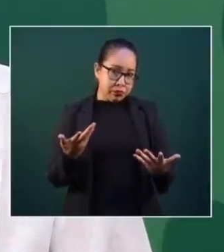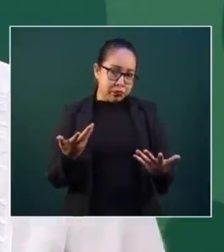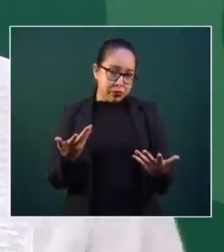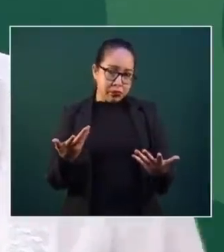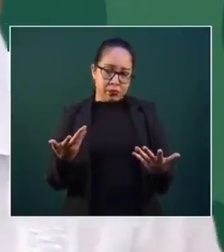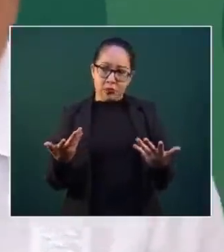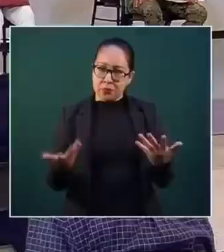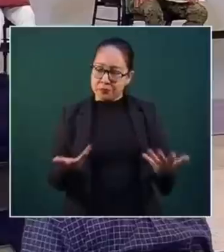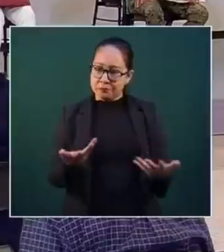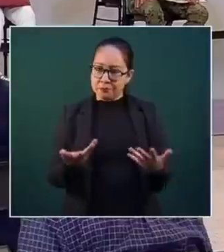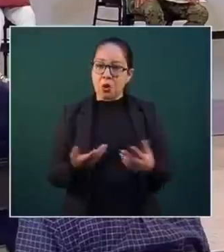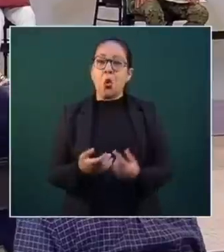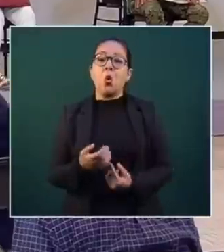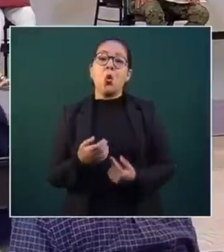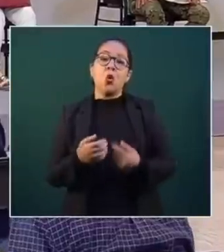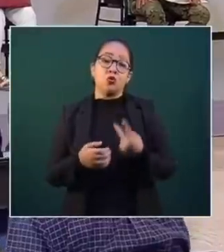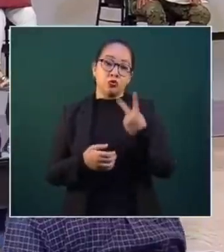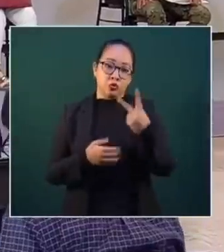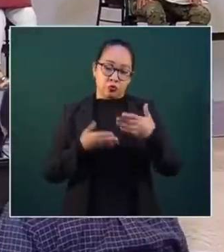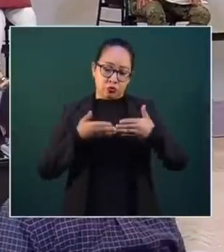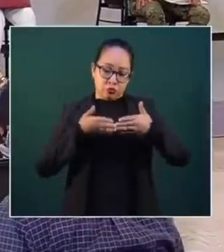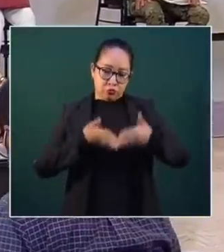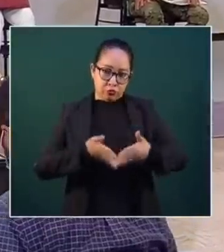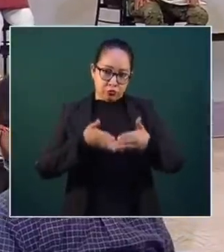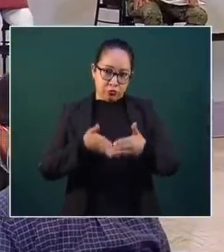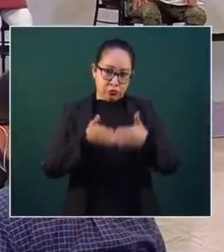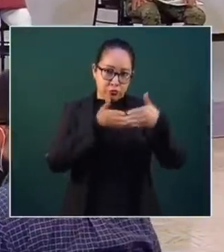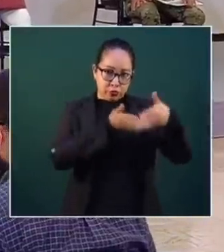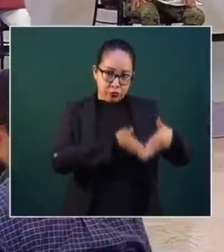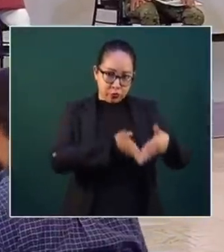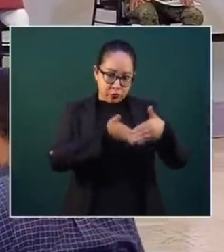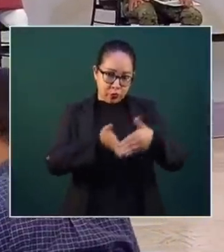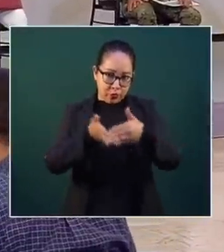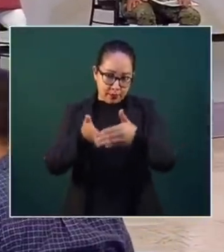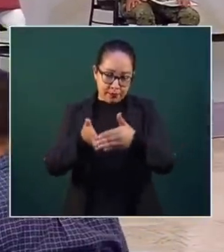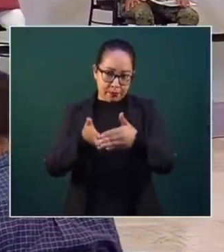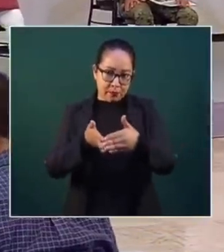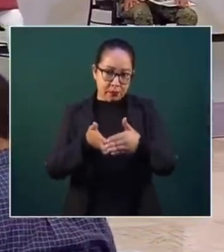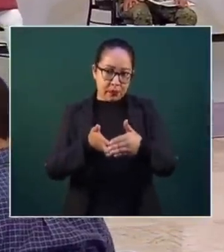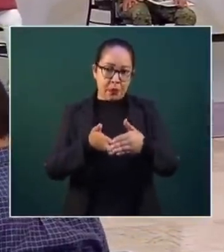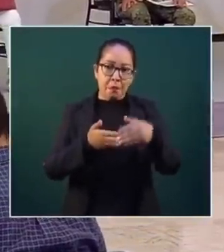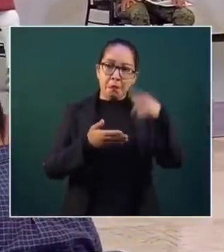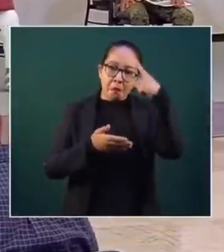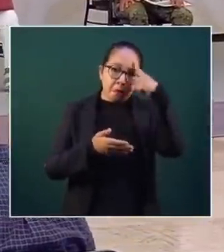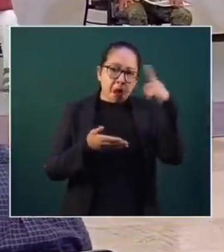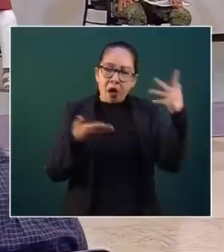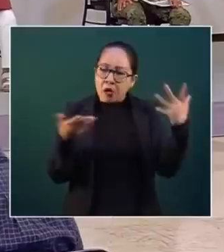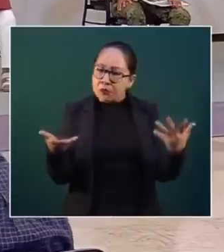de la armada de mexico con oxígeno